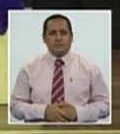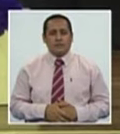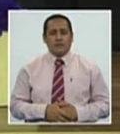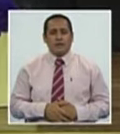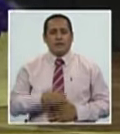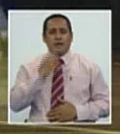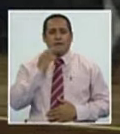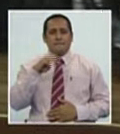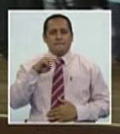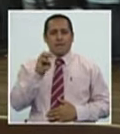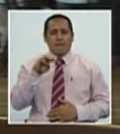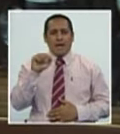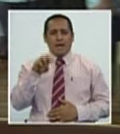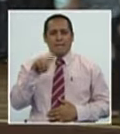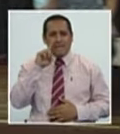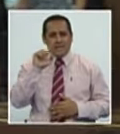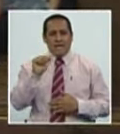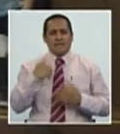Mamma Mía tiene